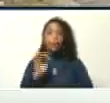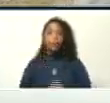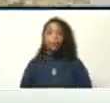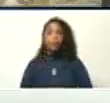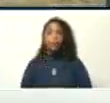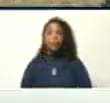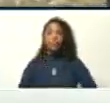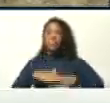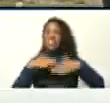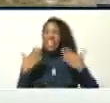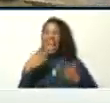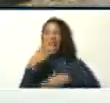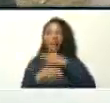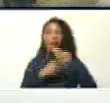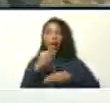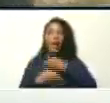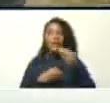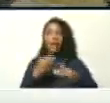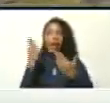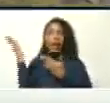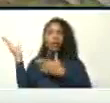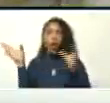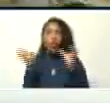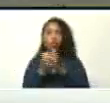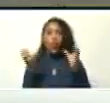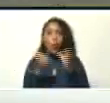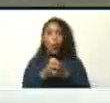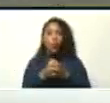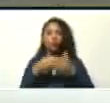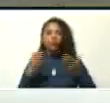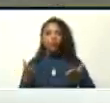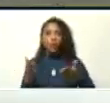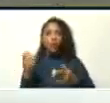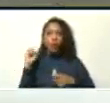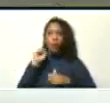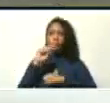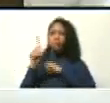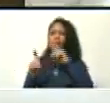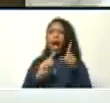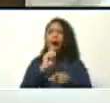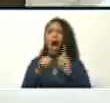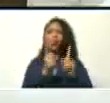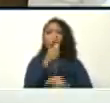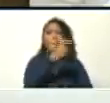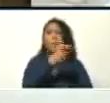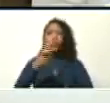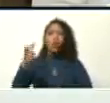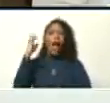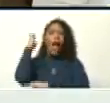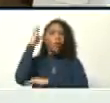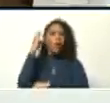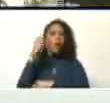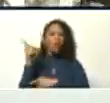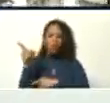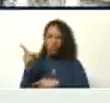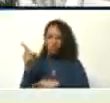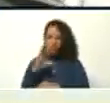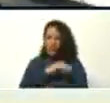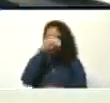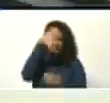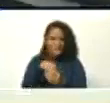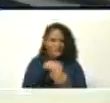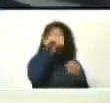¿Qué van a hacer las BRICOMIL? Nos estuvieron preguntando alguna gente de Europa, que están militarizando